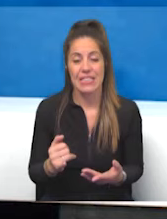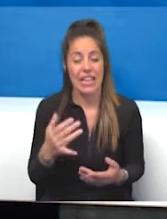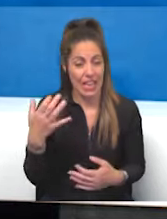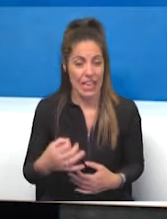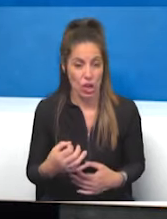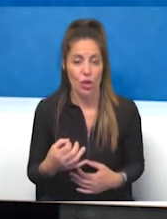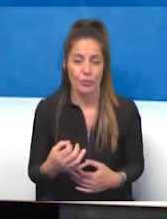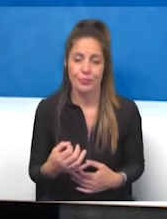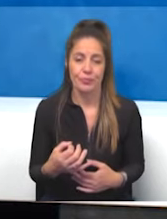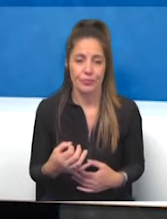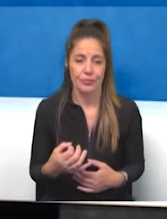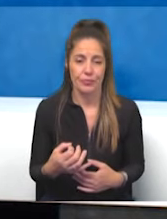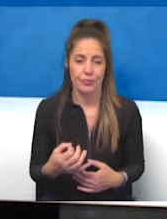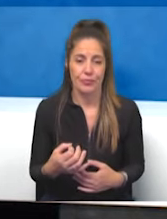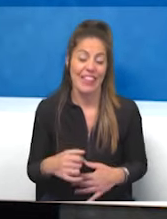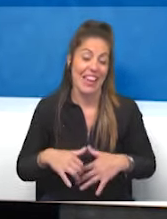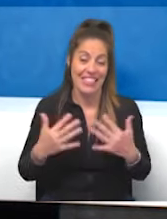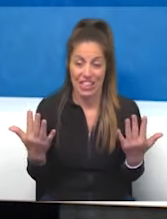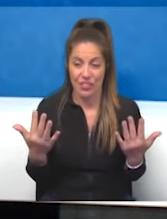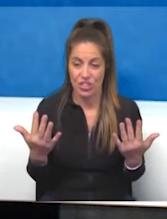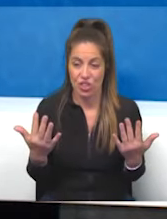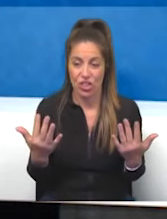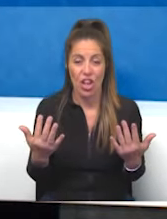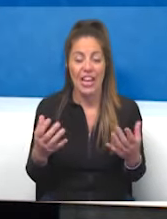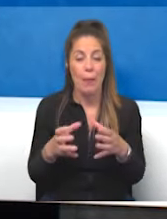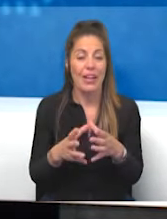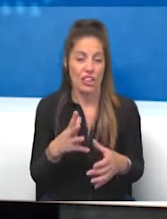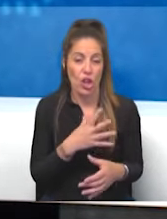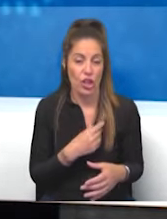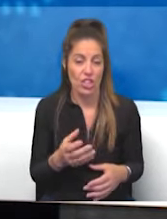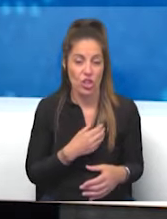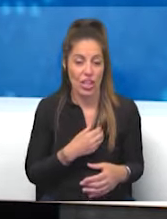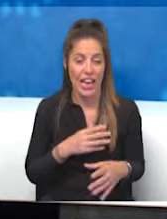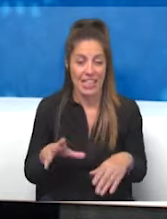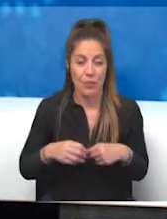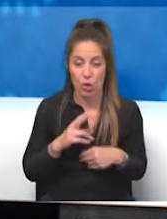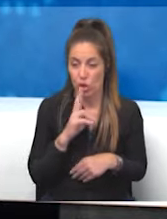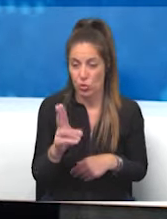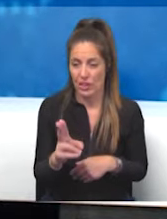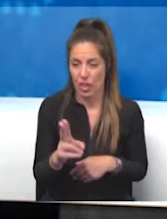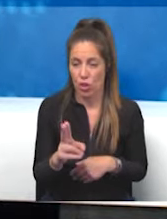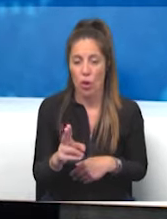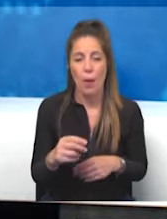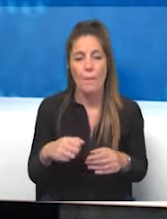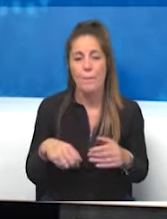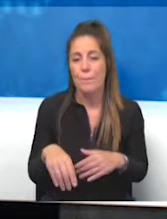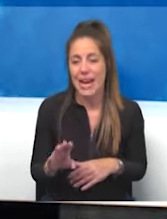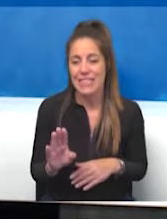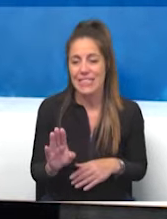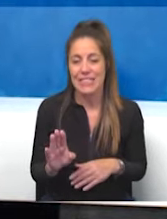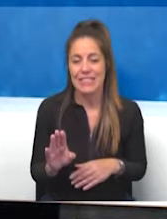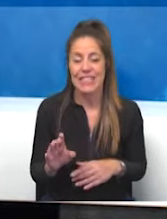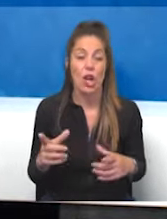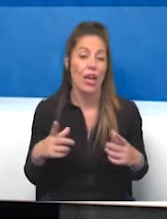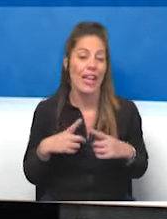que fue parte del de la celebración con que el Partido Nacional asumió ese resultado mucho más que lo que la